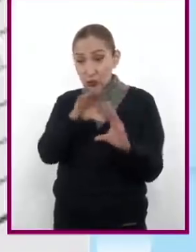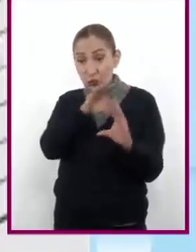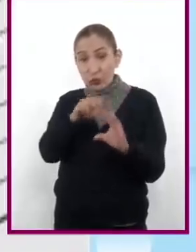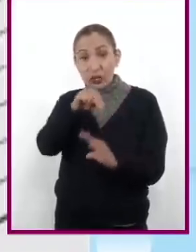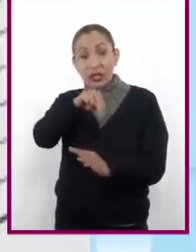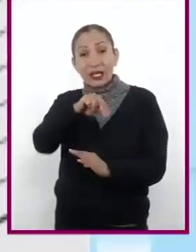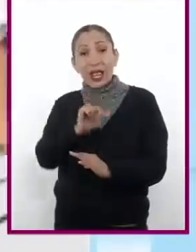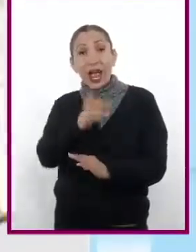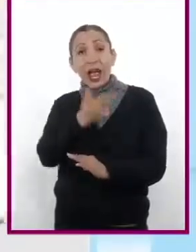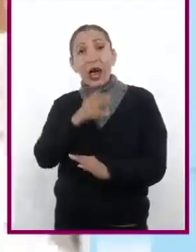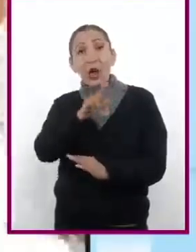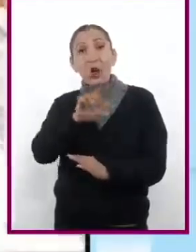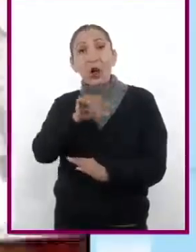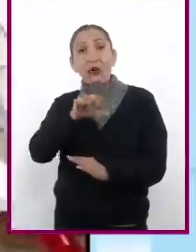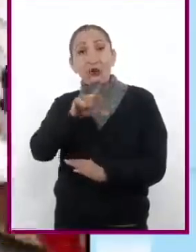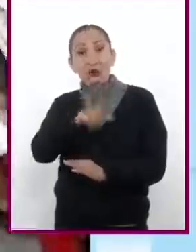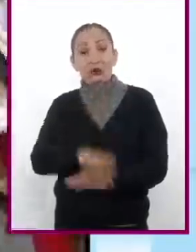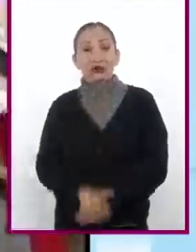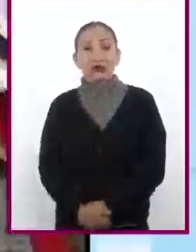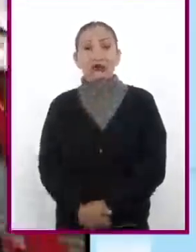del náhuatl.